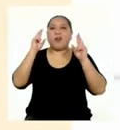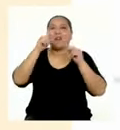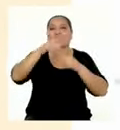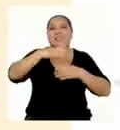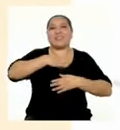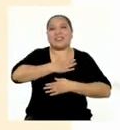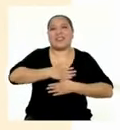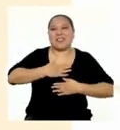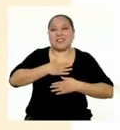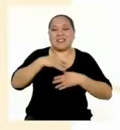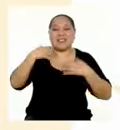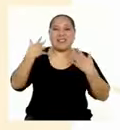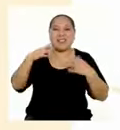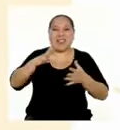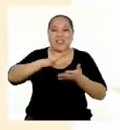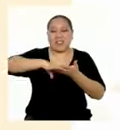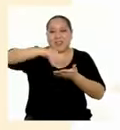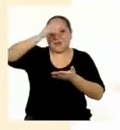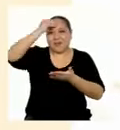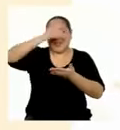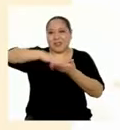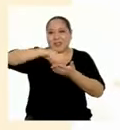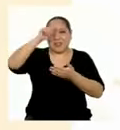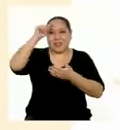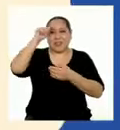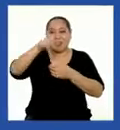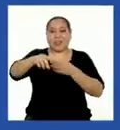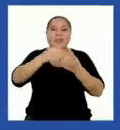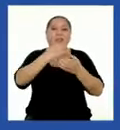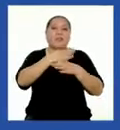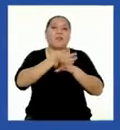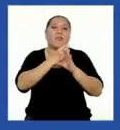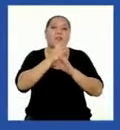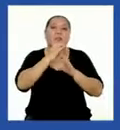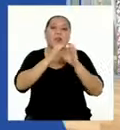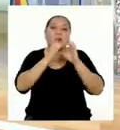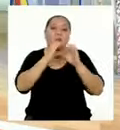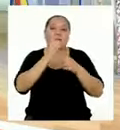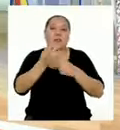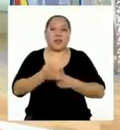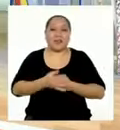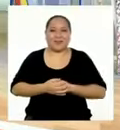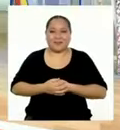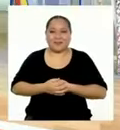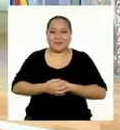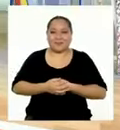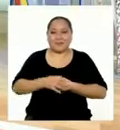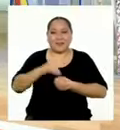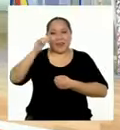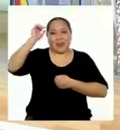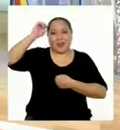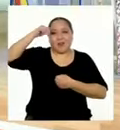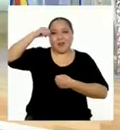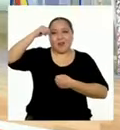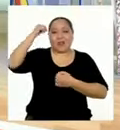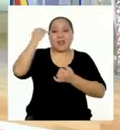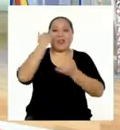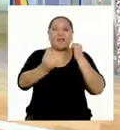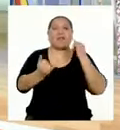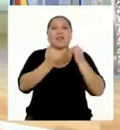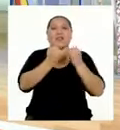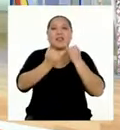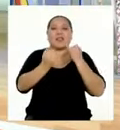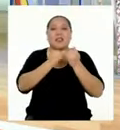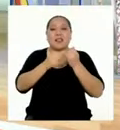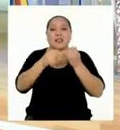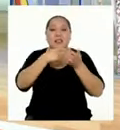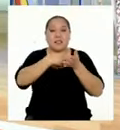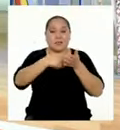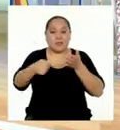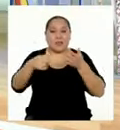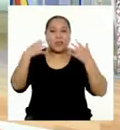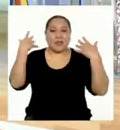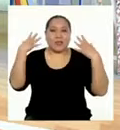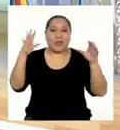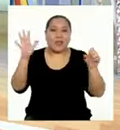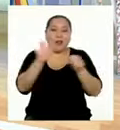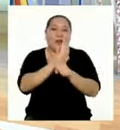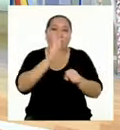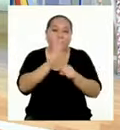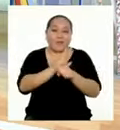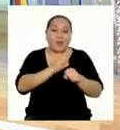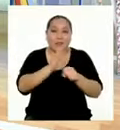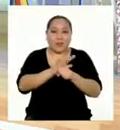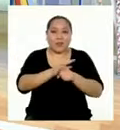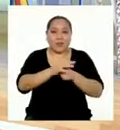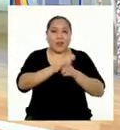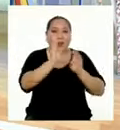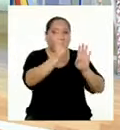hayan divertido y hayan aprendido sobre esta manera de comunicar. Recuerden que al final de la semana ya tendrán completo